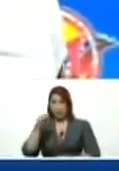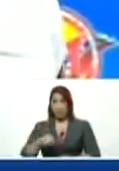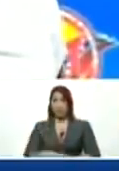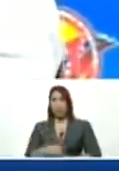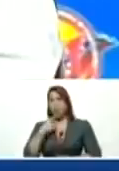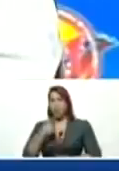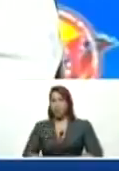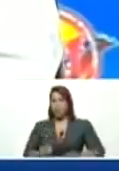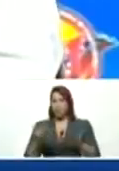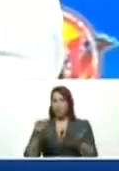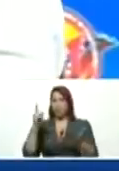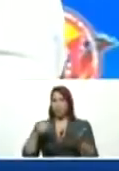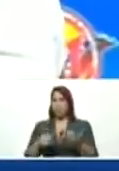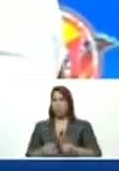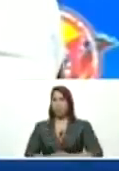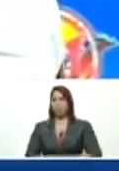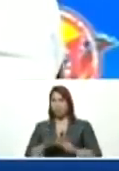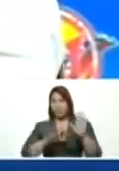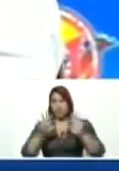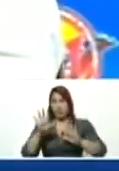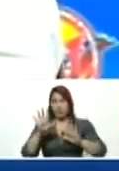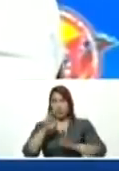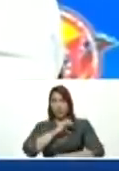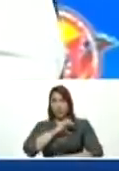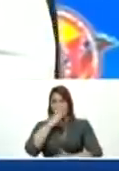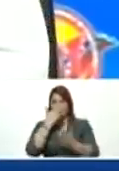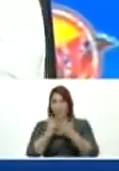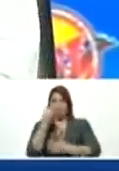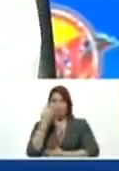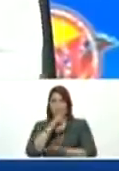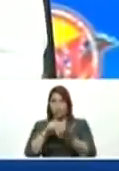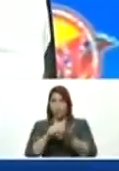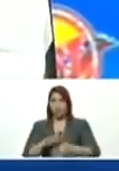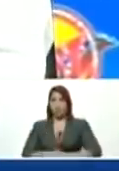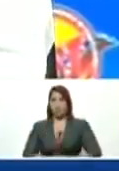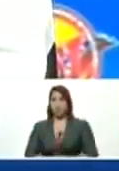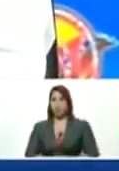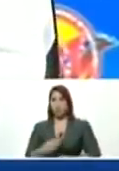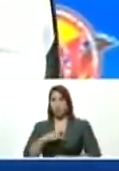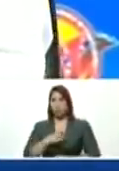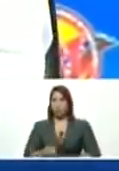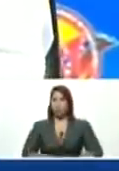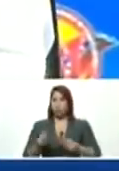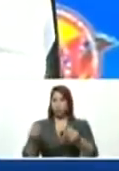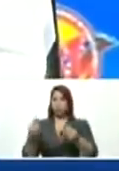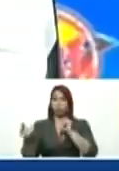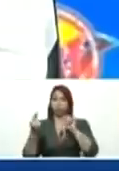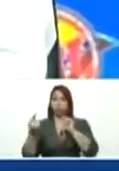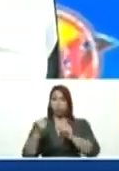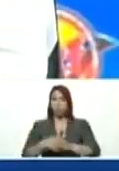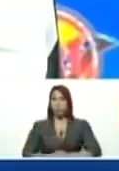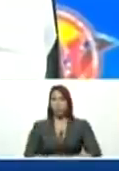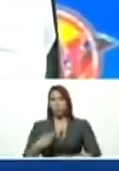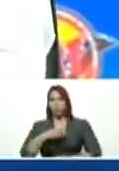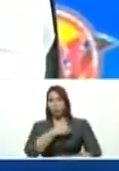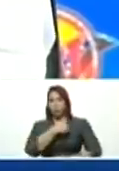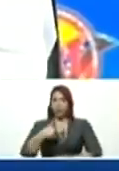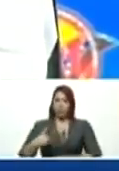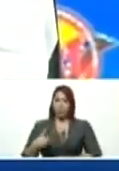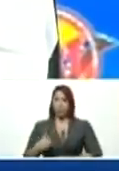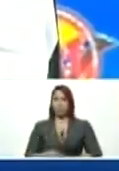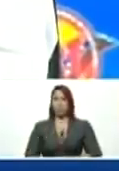trajo consigo el 15 de de enero antes de la asamblea nacional nosotros vamos a llevarla al debate porque nosotros creemos